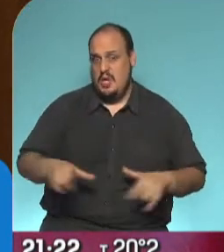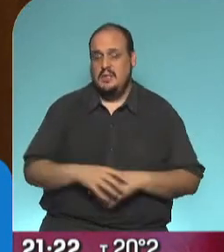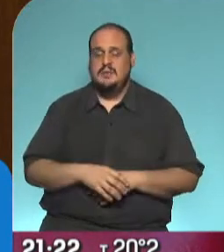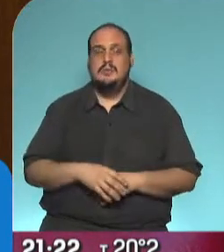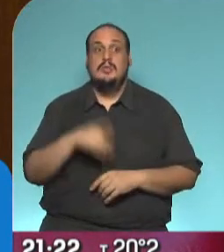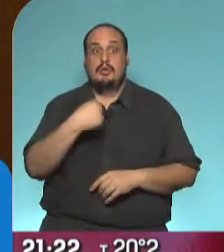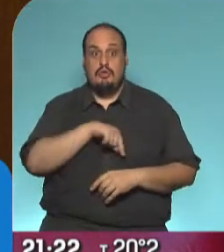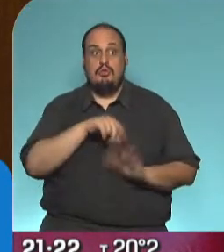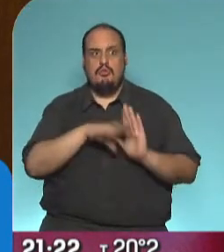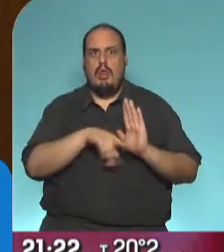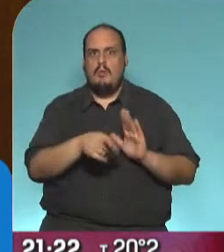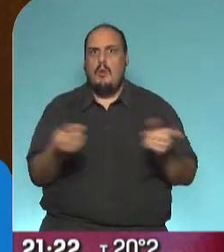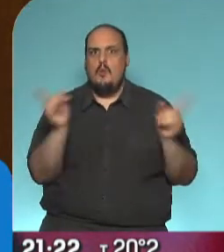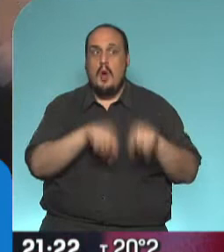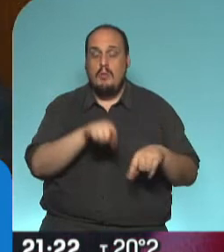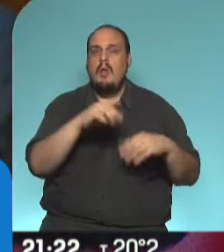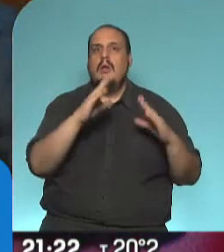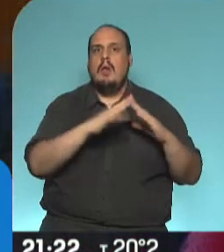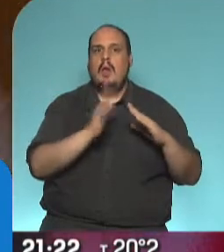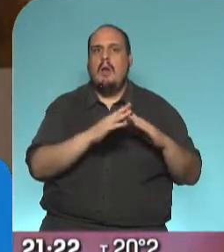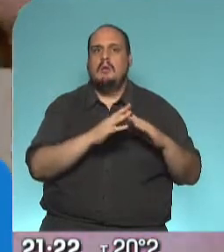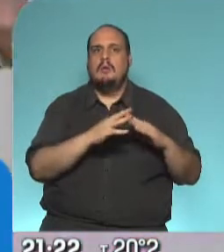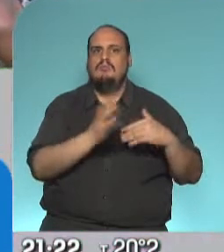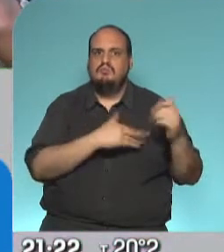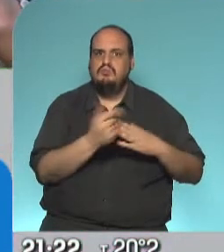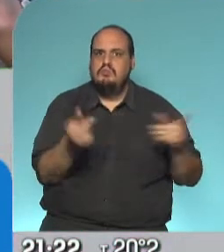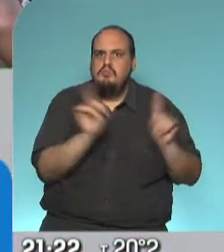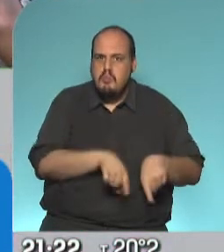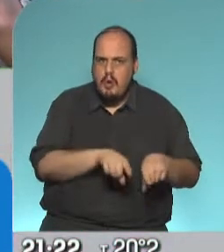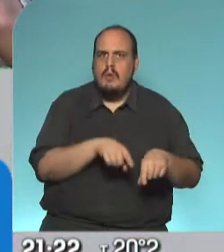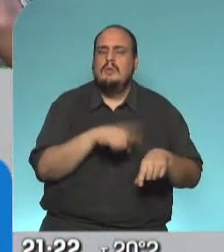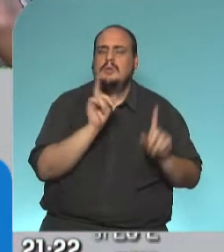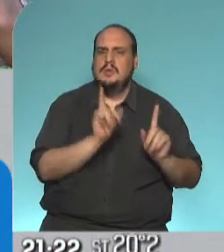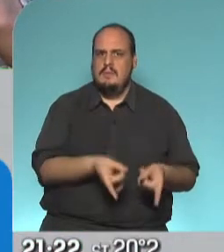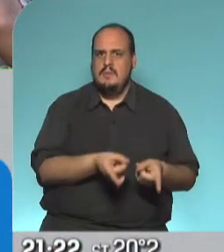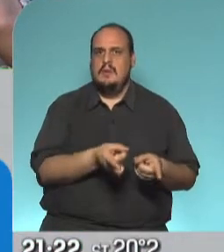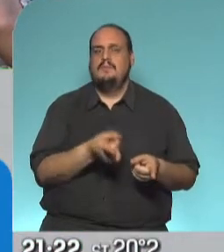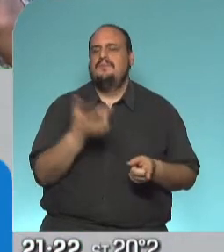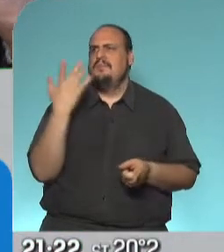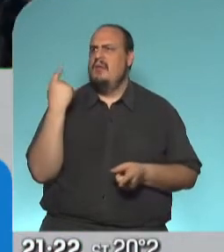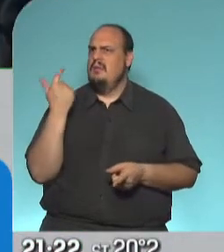esos programas y esas viviendas se van a poner en funcionamiento. Sin ir más lejos, lo decíamos hace muy poco,